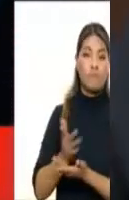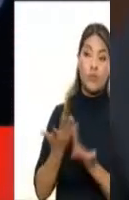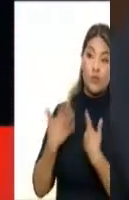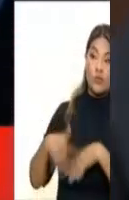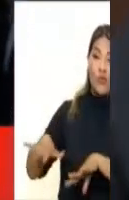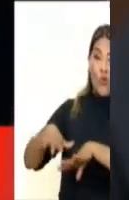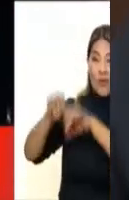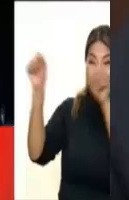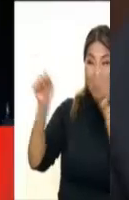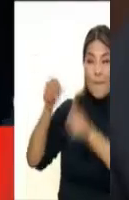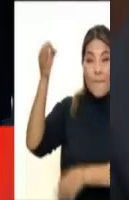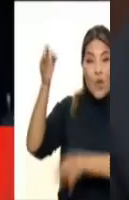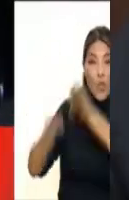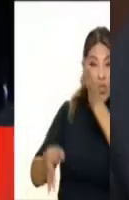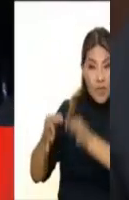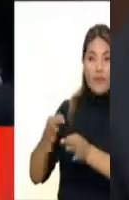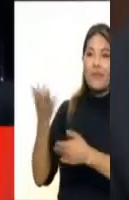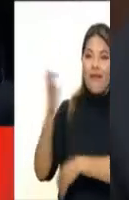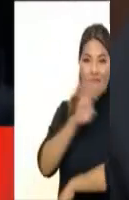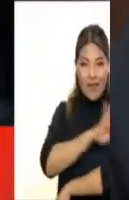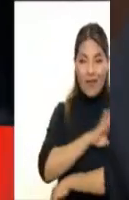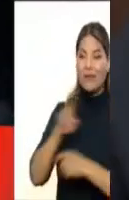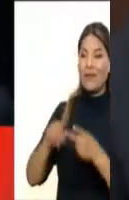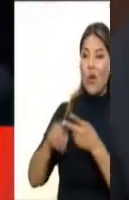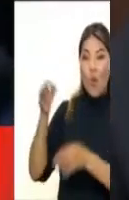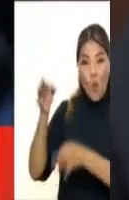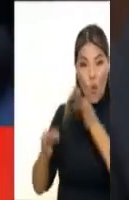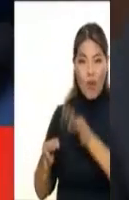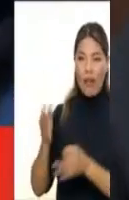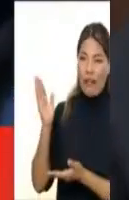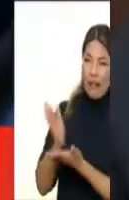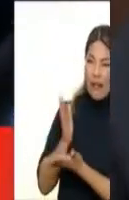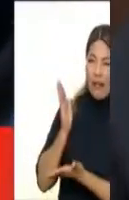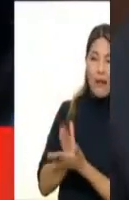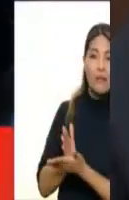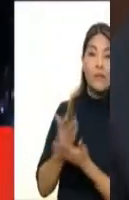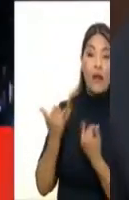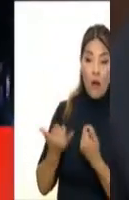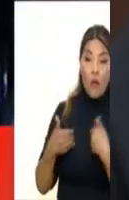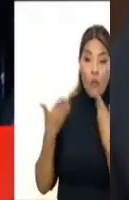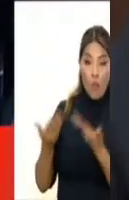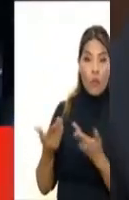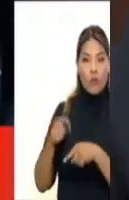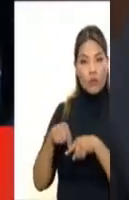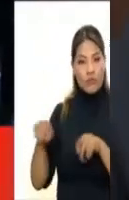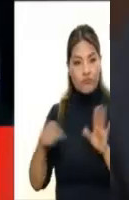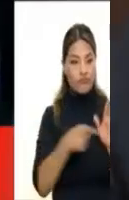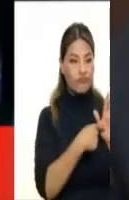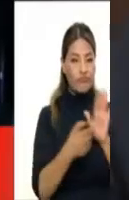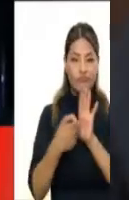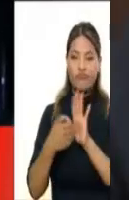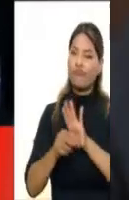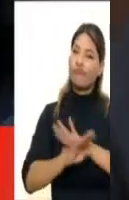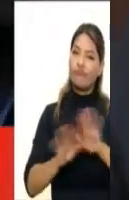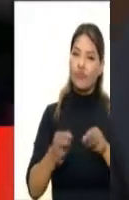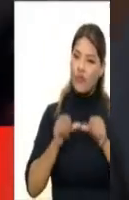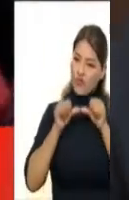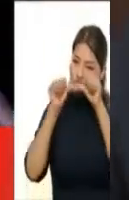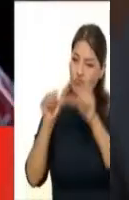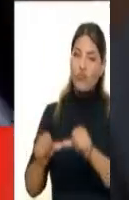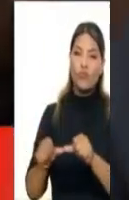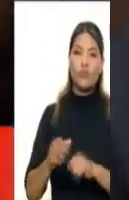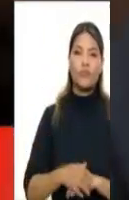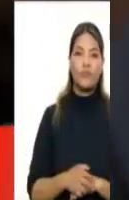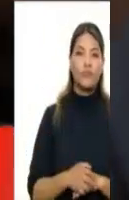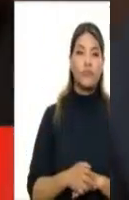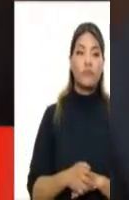de justicia, a los fiscales, a los jueces, precisamente eso no debe continuar y no debe seguir.